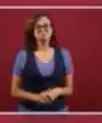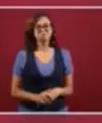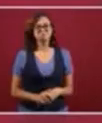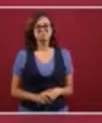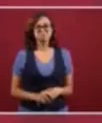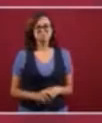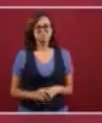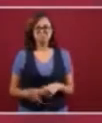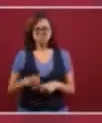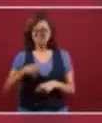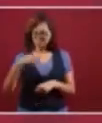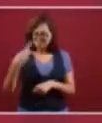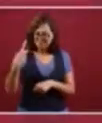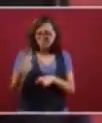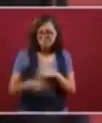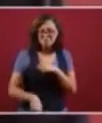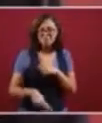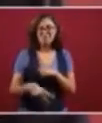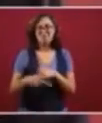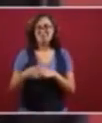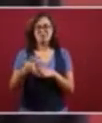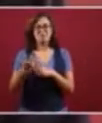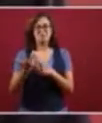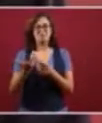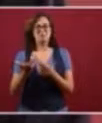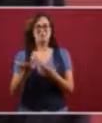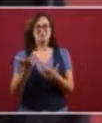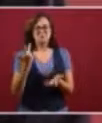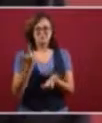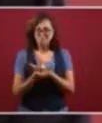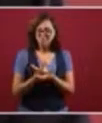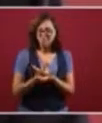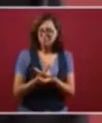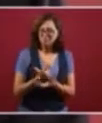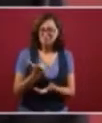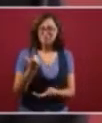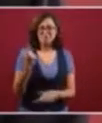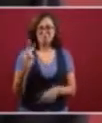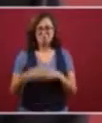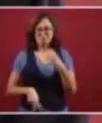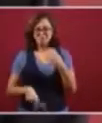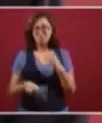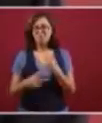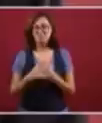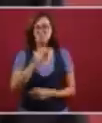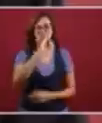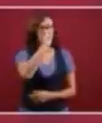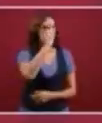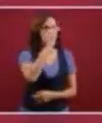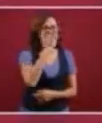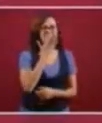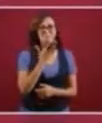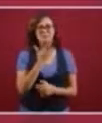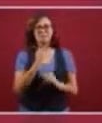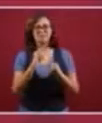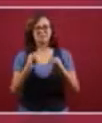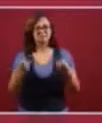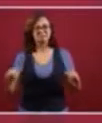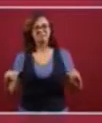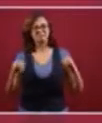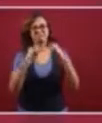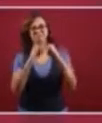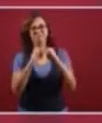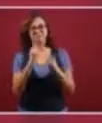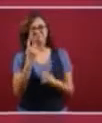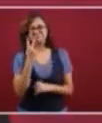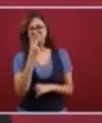la imagen de una institución de 2 que son fundamentales